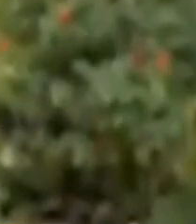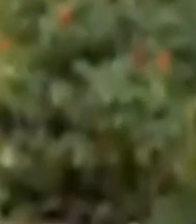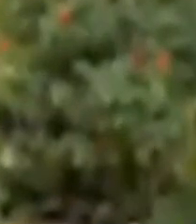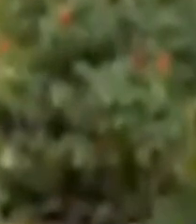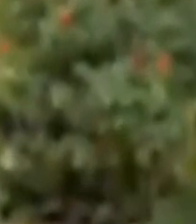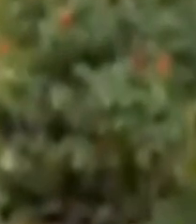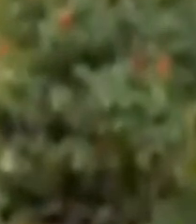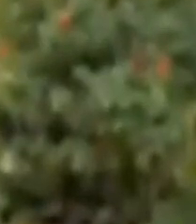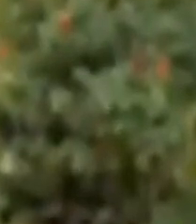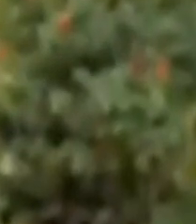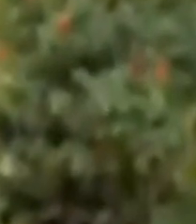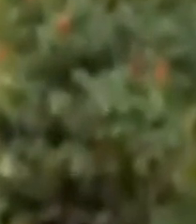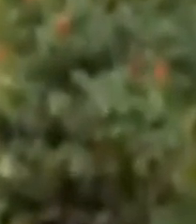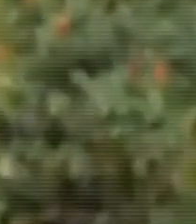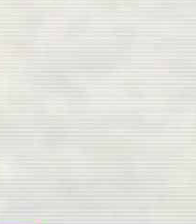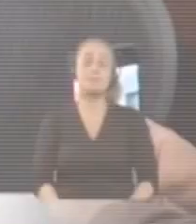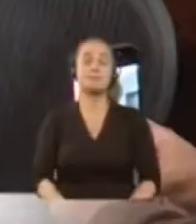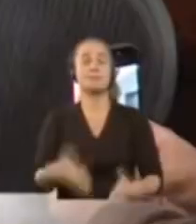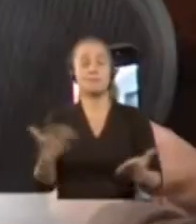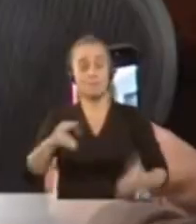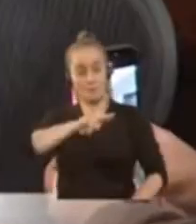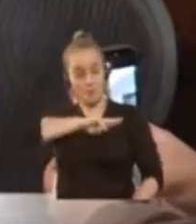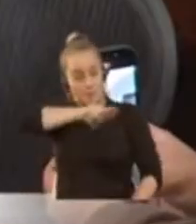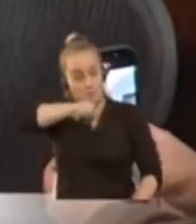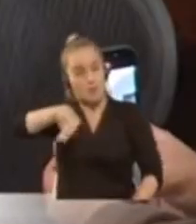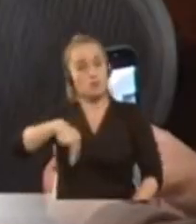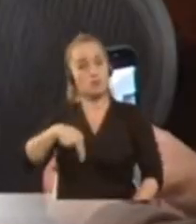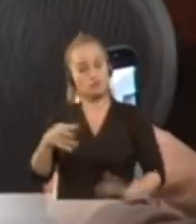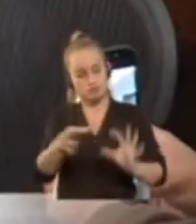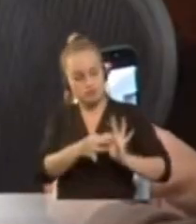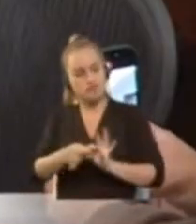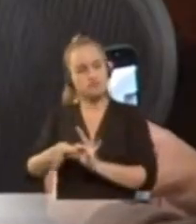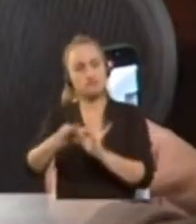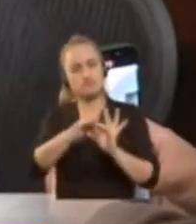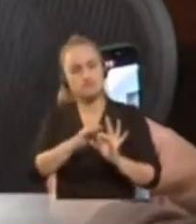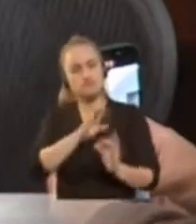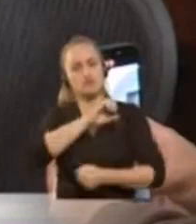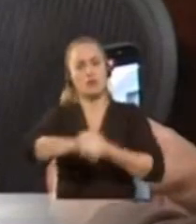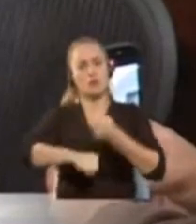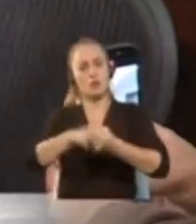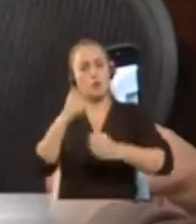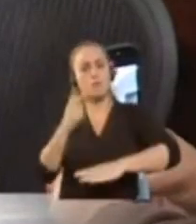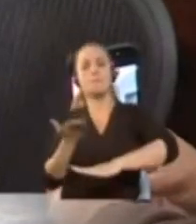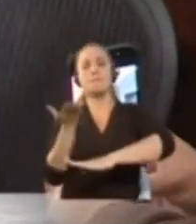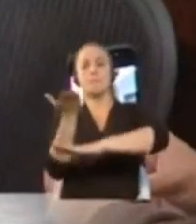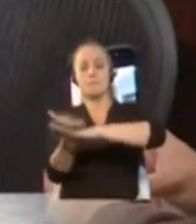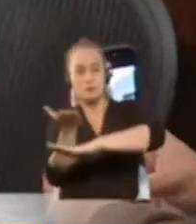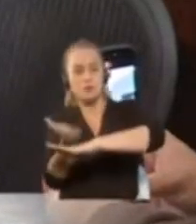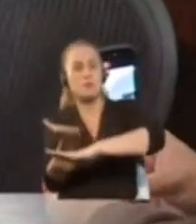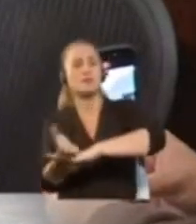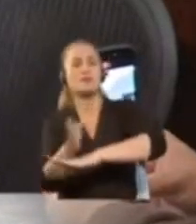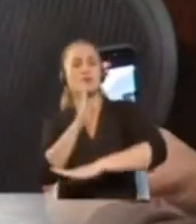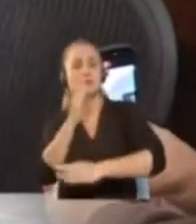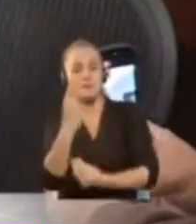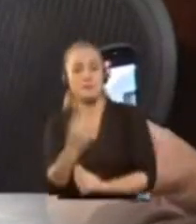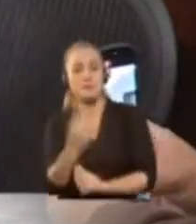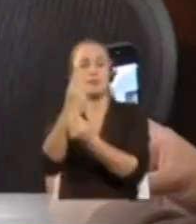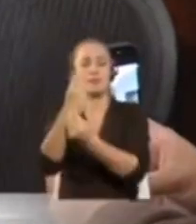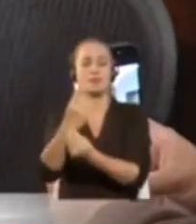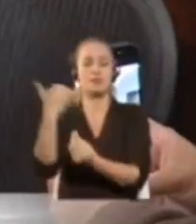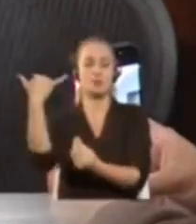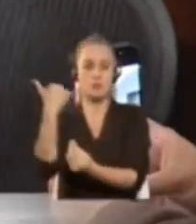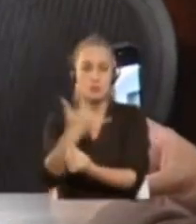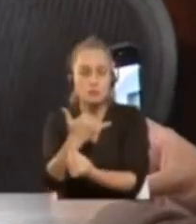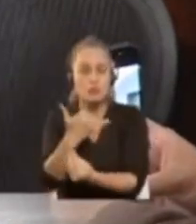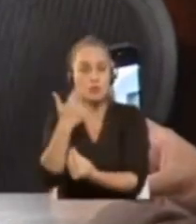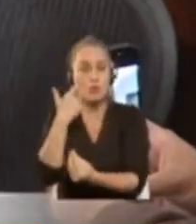las elecciones presidenciales en Colombia. Nosotros también nos unimos a la propuesta que hace el Partido Conservador